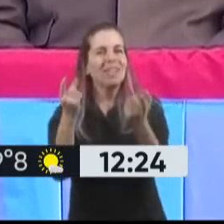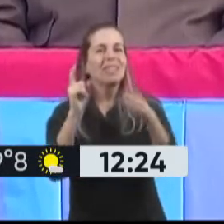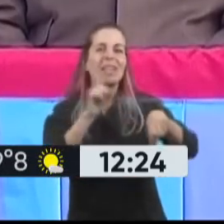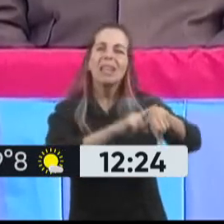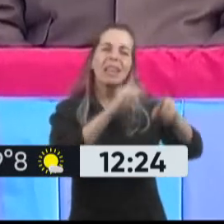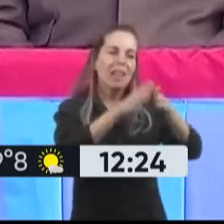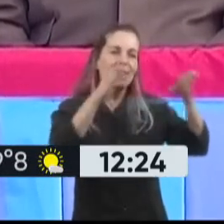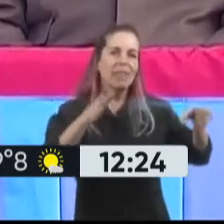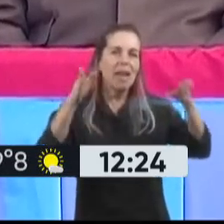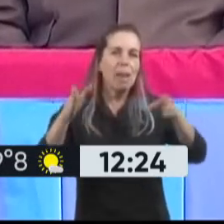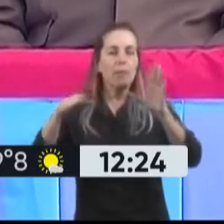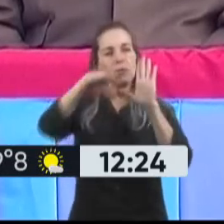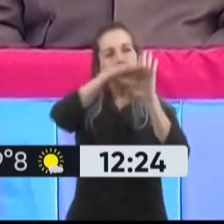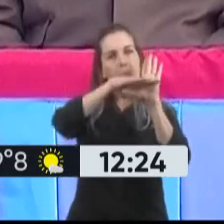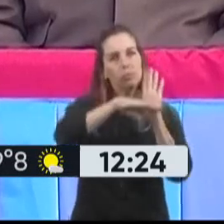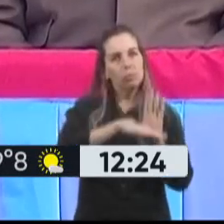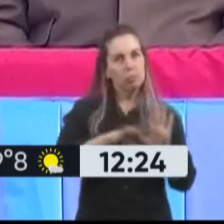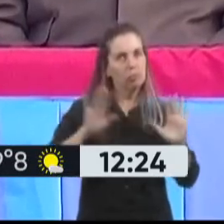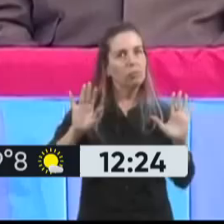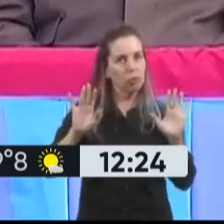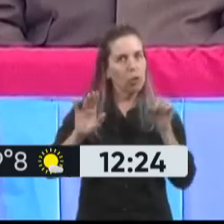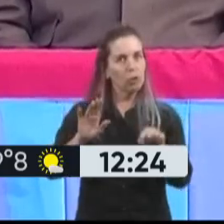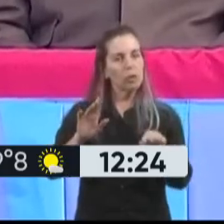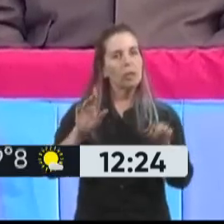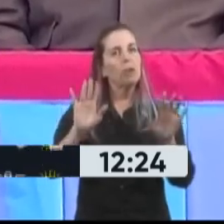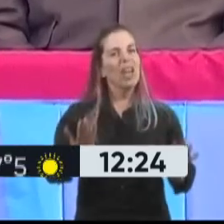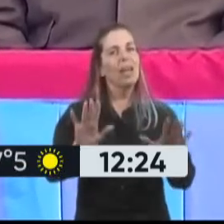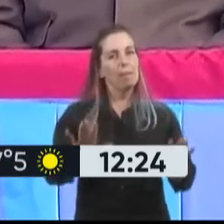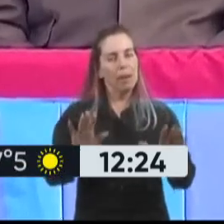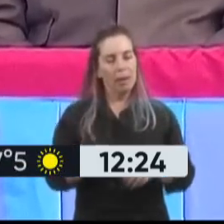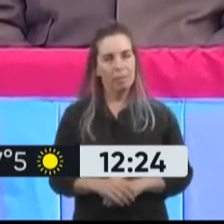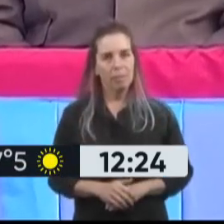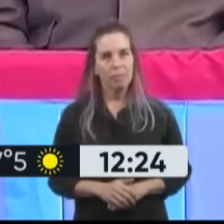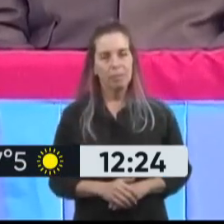condiciones. Hace falta mirar la película y no tanto la foto.